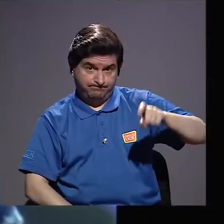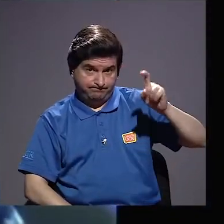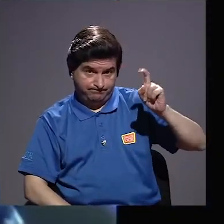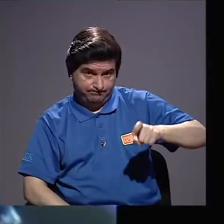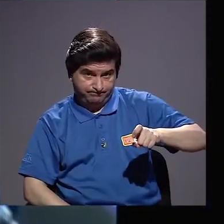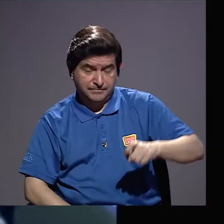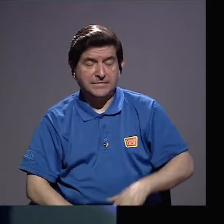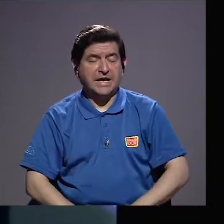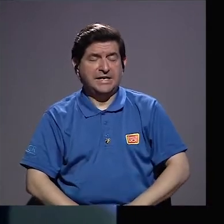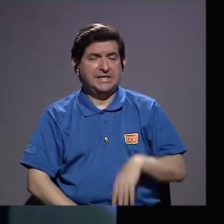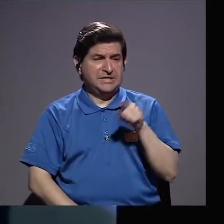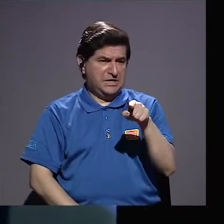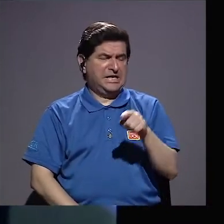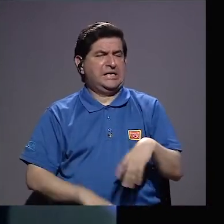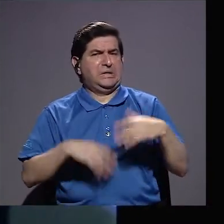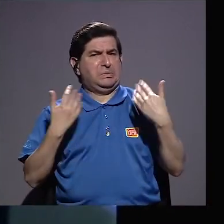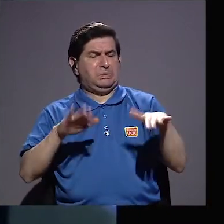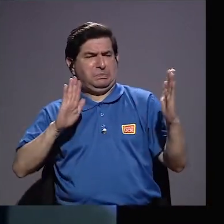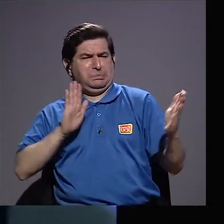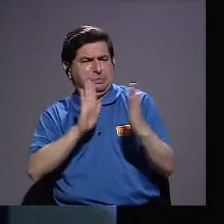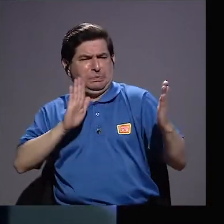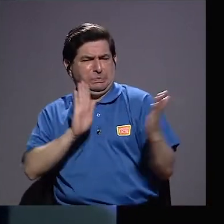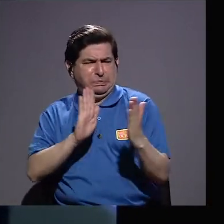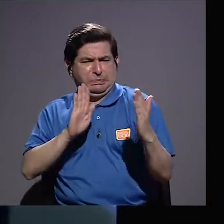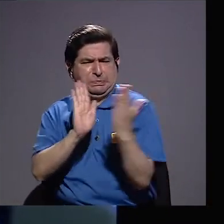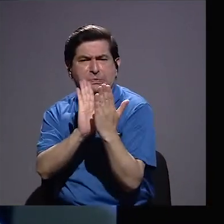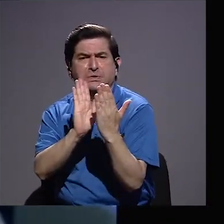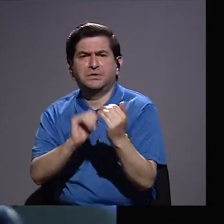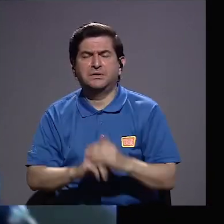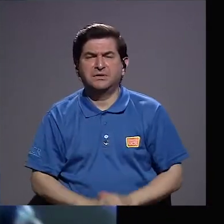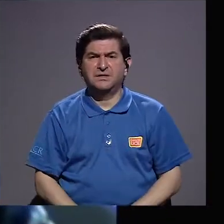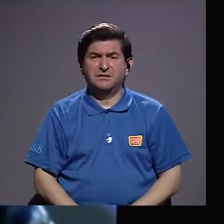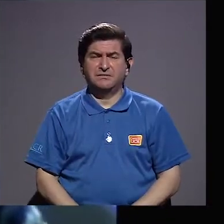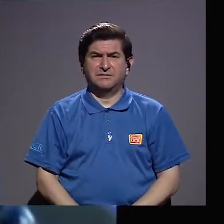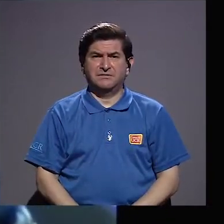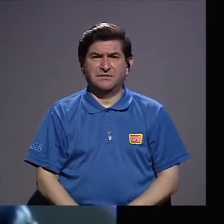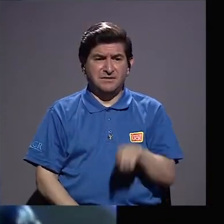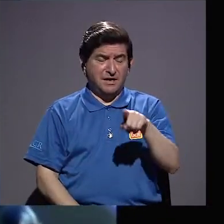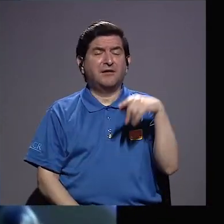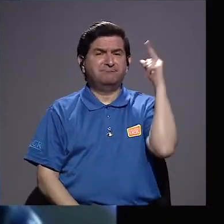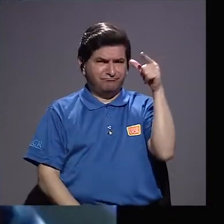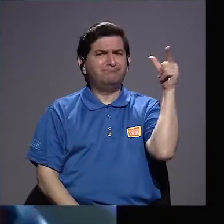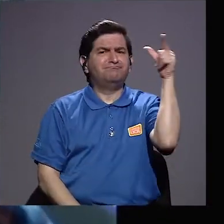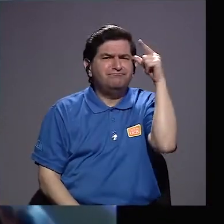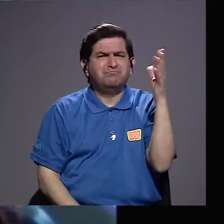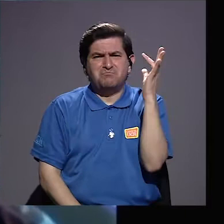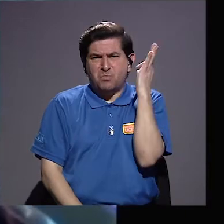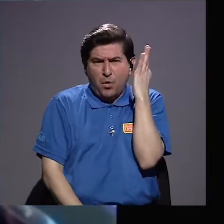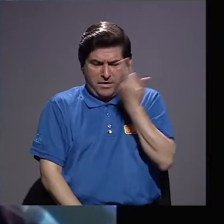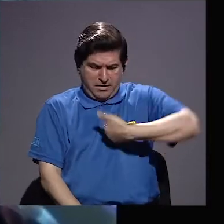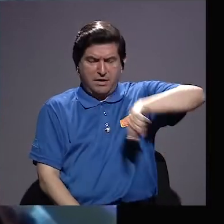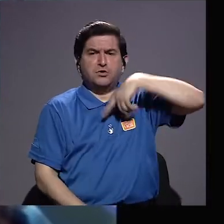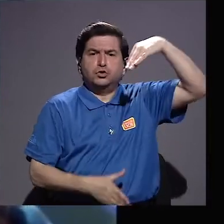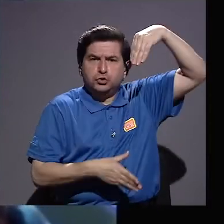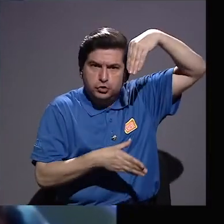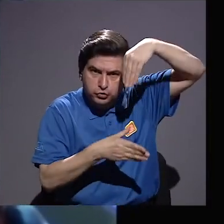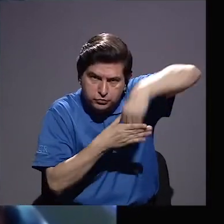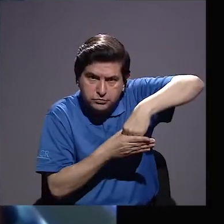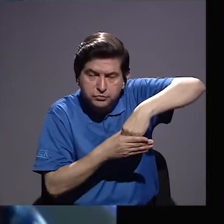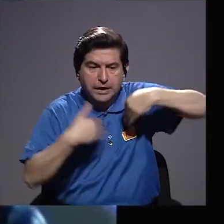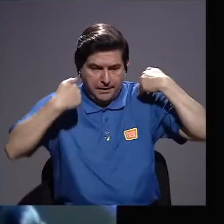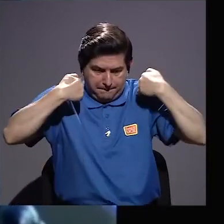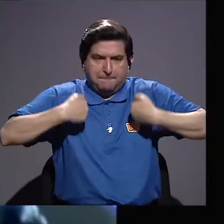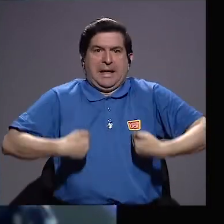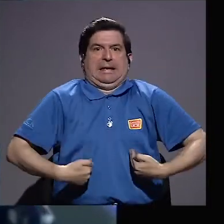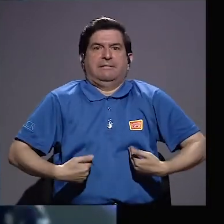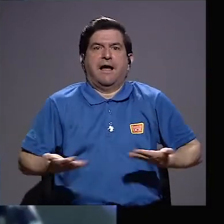mucha resistencia, pareciera algo que si es obvio que las mujeres somos parte de la humanidad,